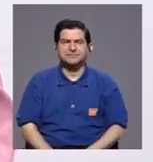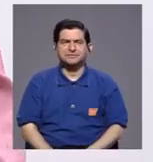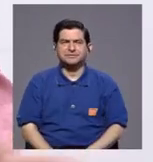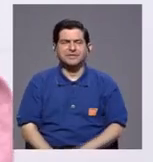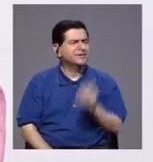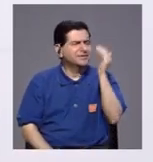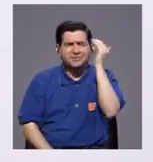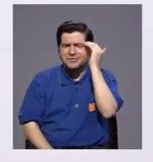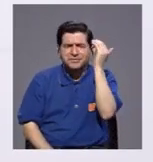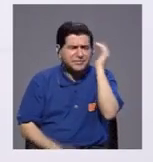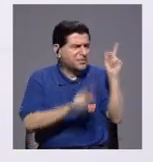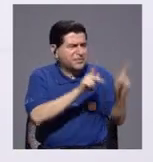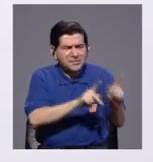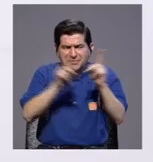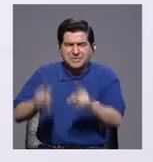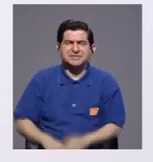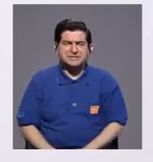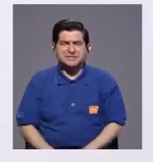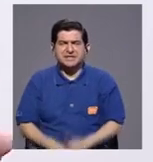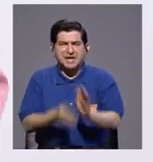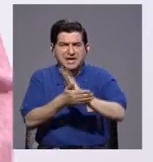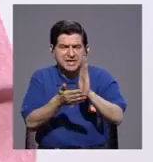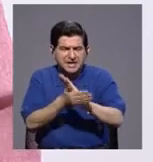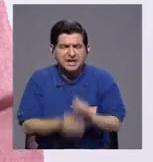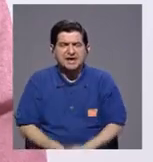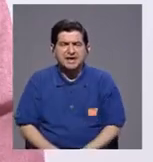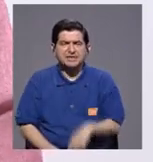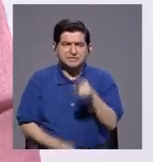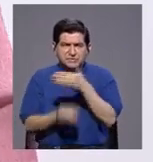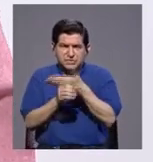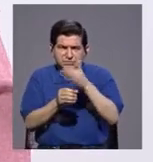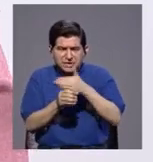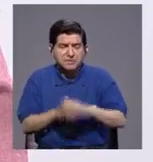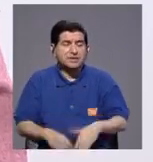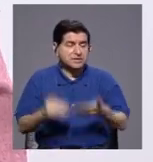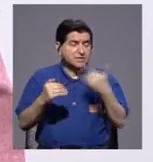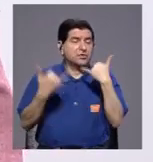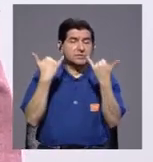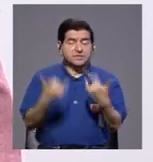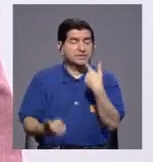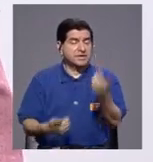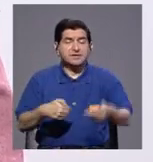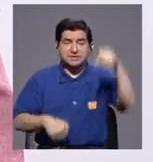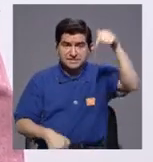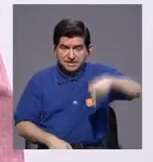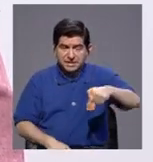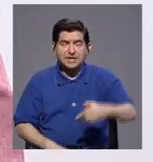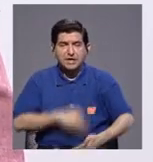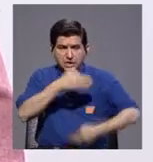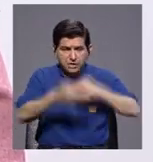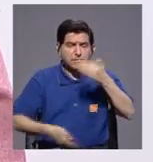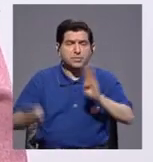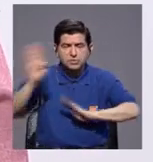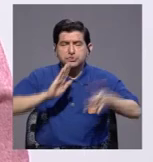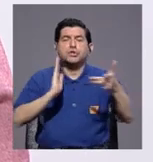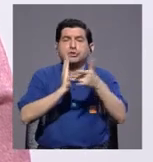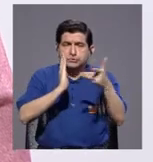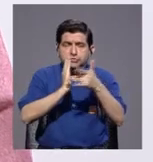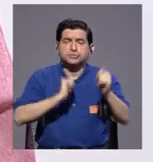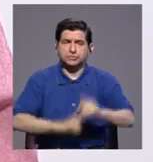hay un desconocimiento la gente que el queso que la cerveza que muchas cosas que hemos mencionado acá son procesos biotecnológicos